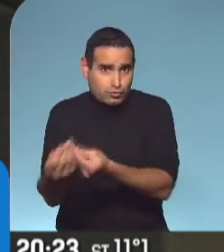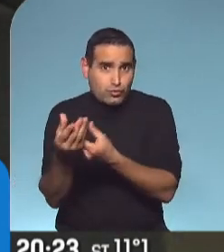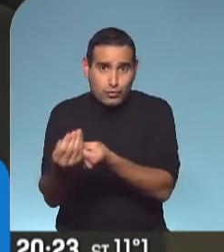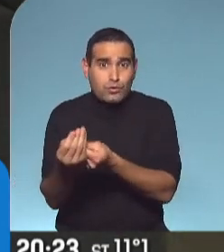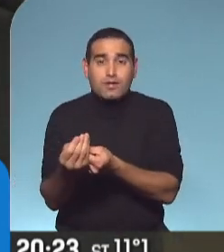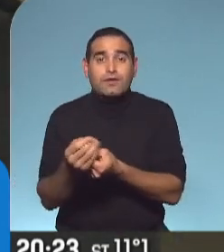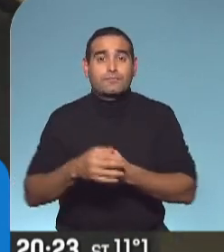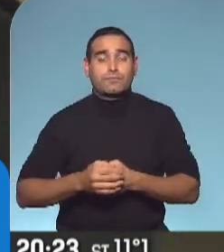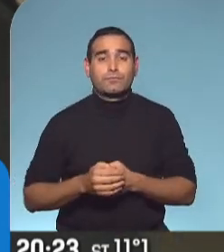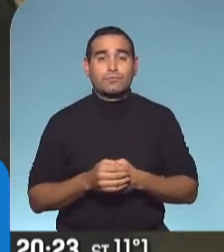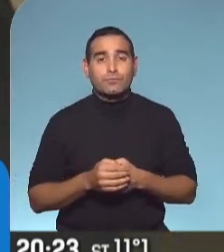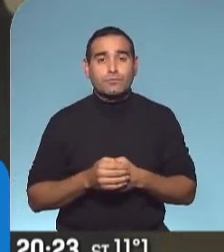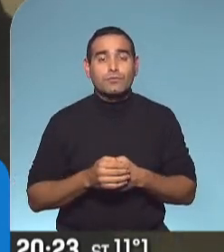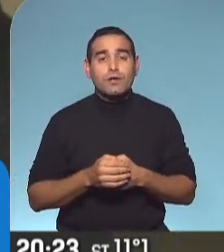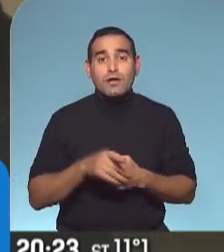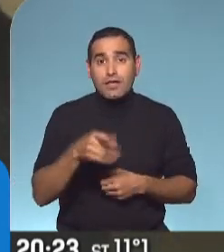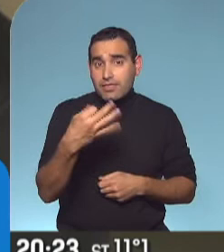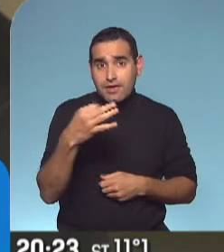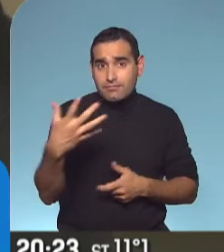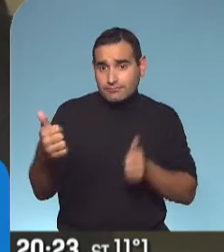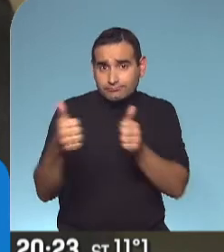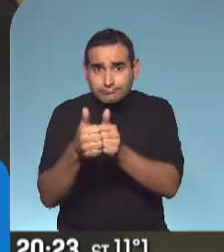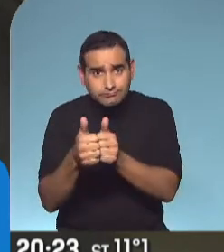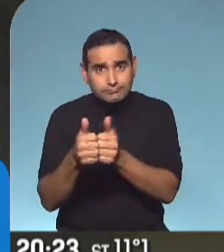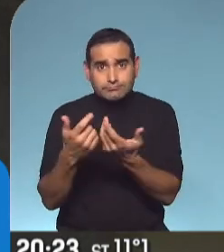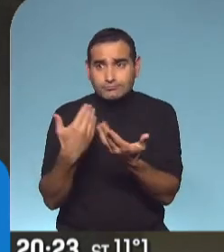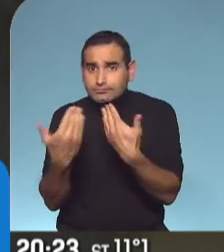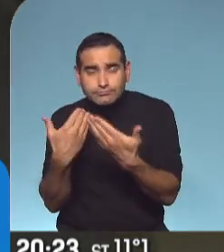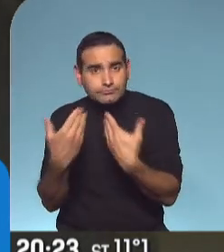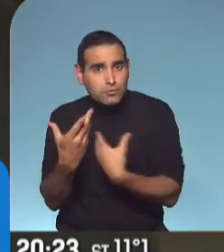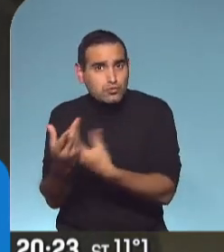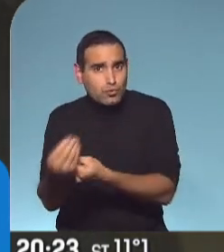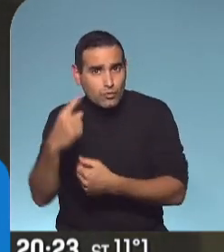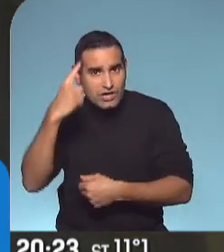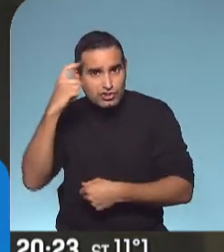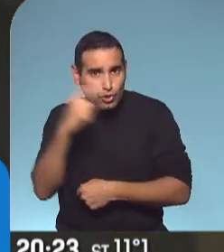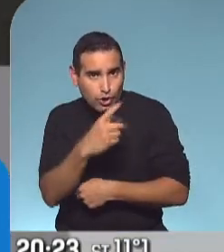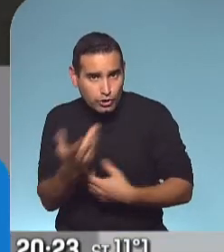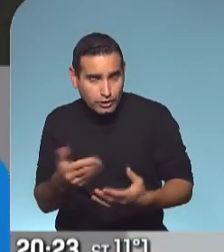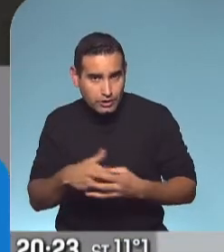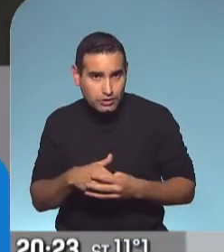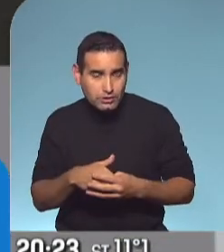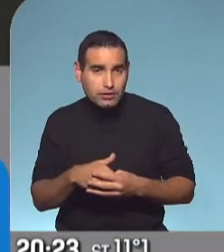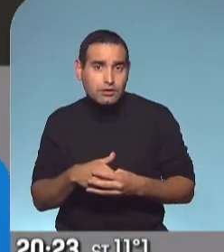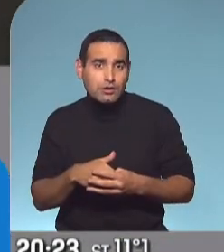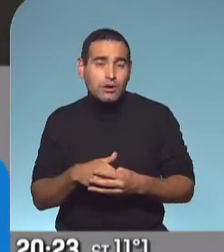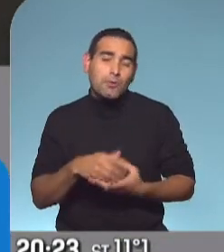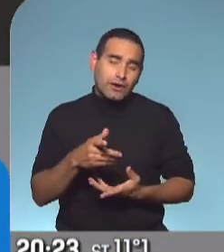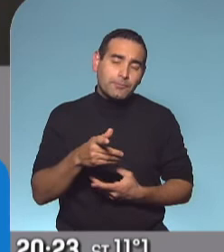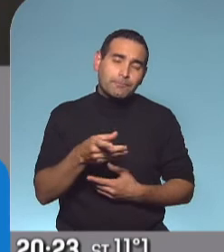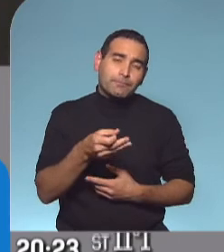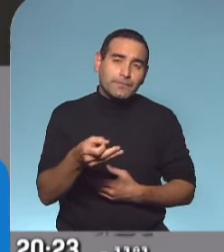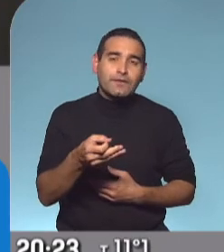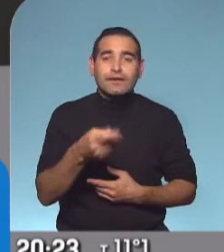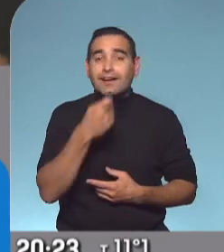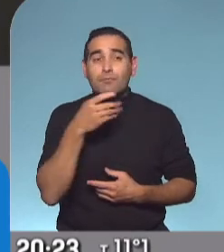estaba Valeria Paván y lo tuvo que contener. Pero imagínate vos que no es que puede ser el caso que vos